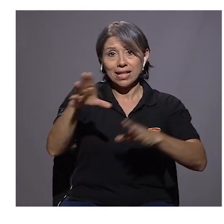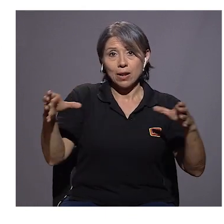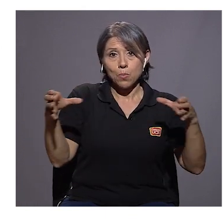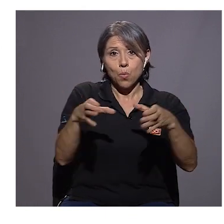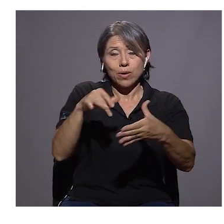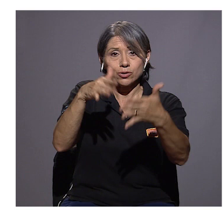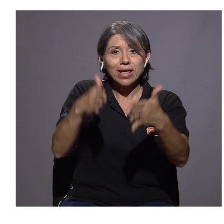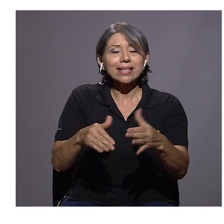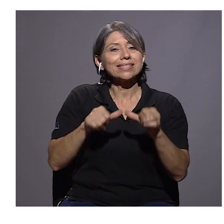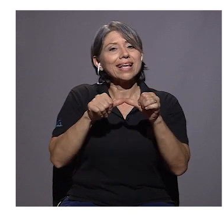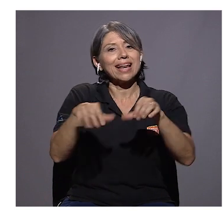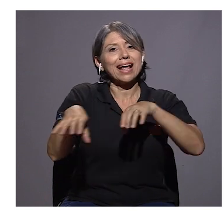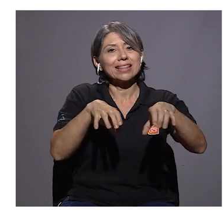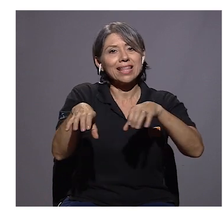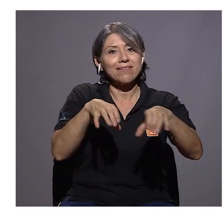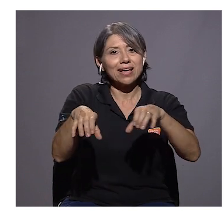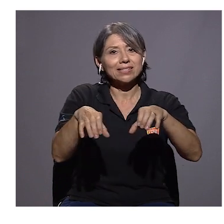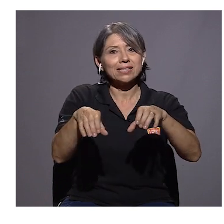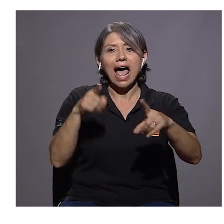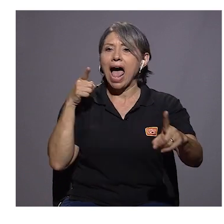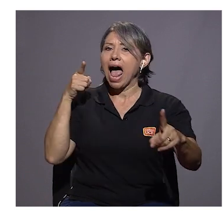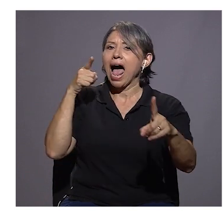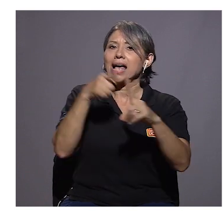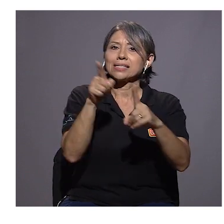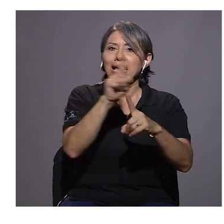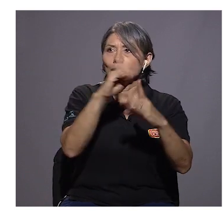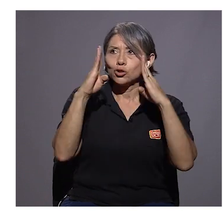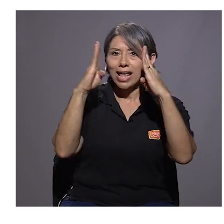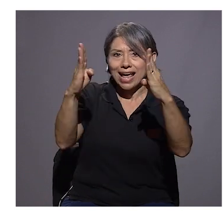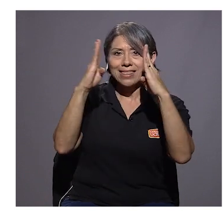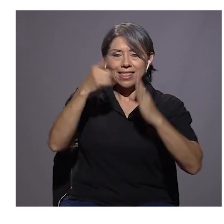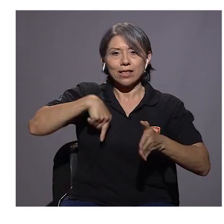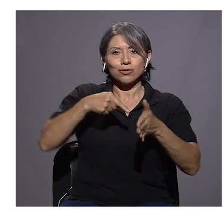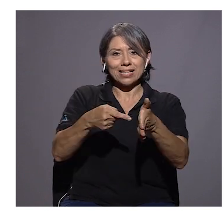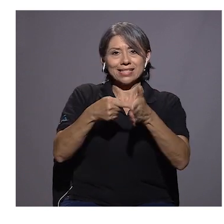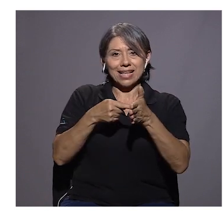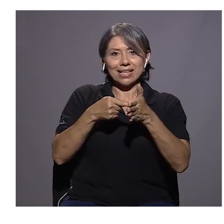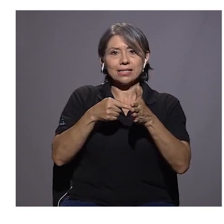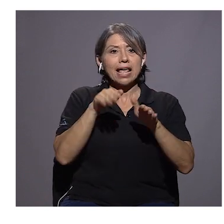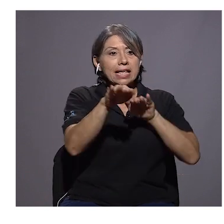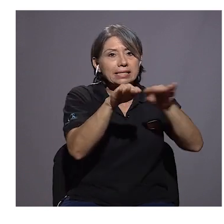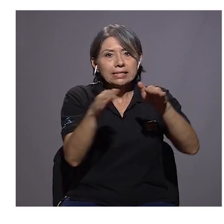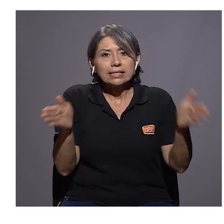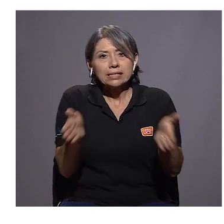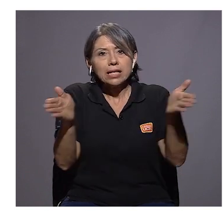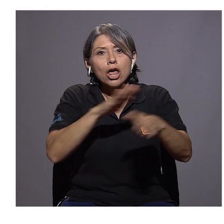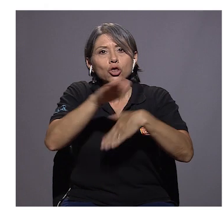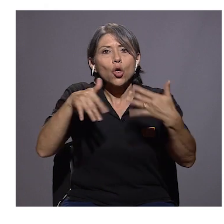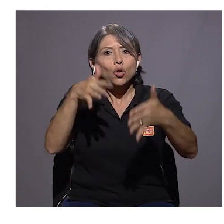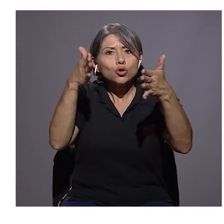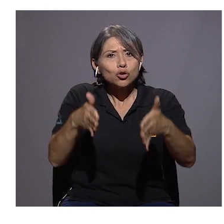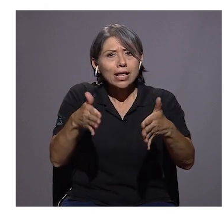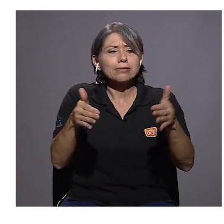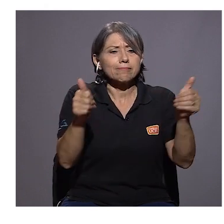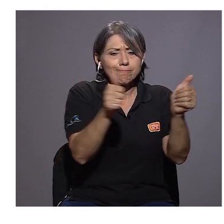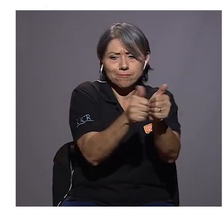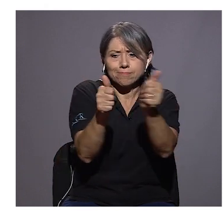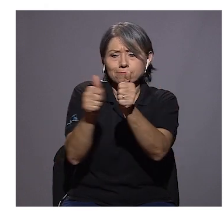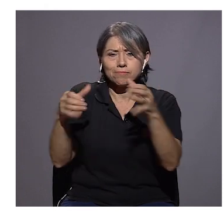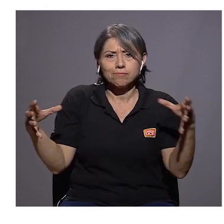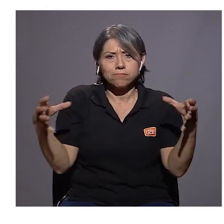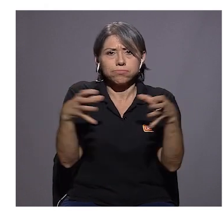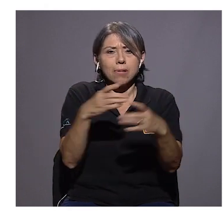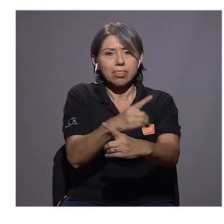del movimiento estudiantil seguirán activas, en tanto no sean atendidas nuestras exigencias. Instamos a todo el movimiento estudiantil a seguir